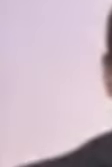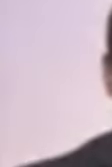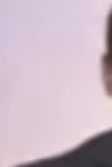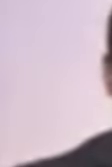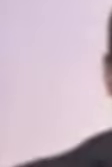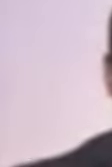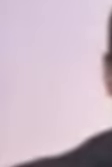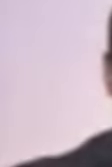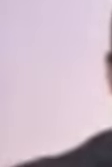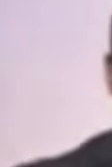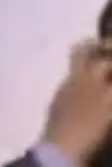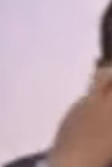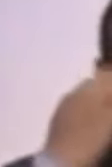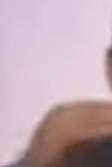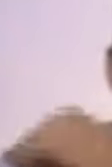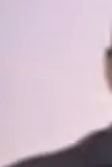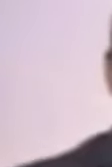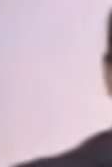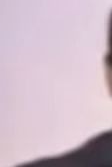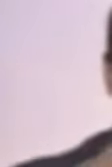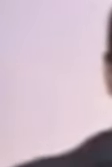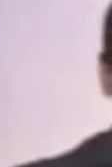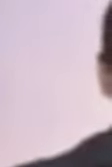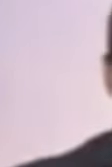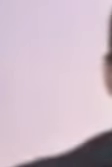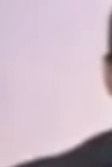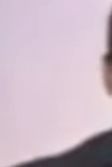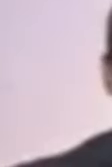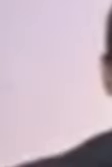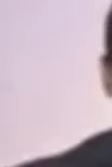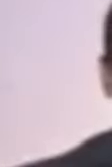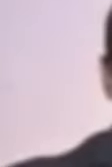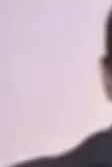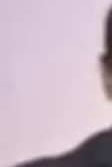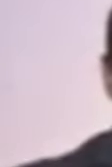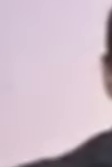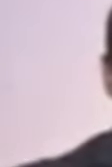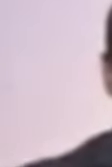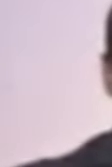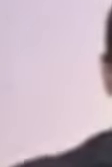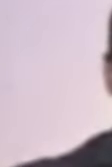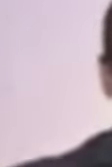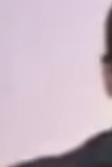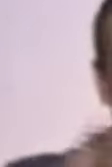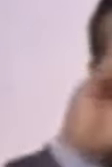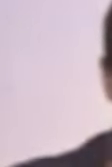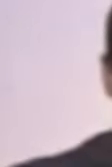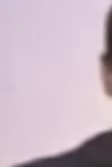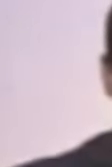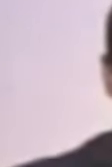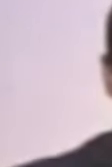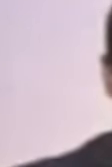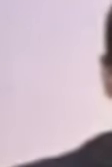Pues la clase política ha fracasado de todas las formas posibles. Pero ustedes, el pueblo no. El